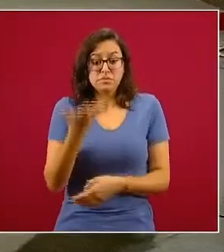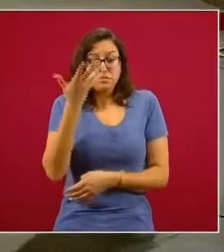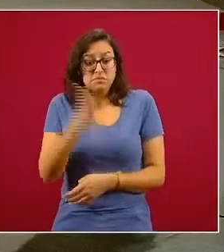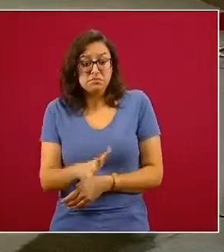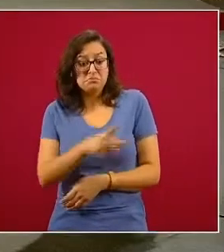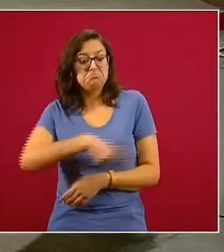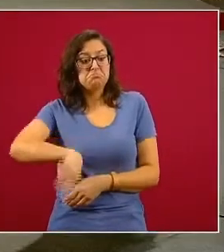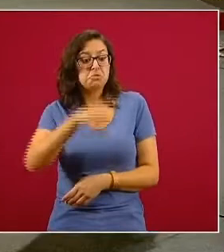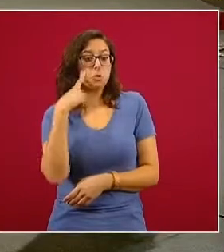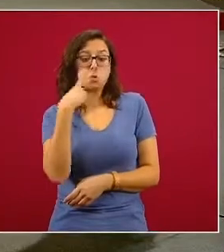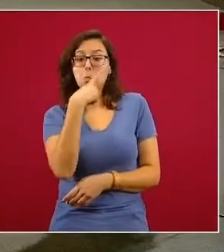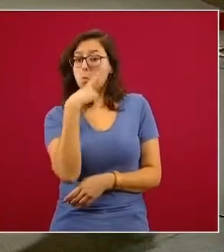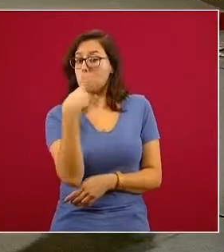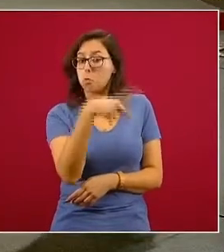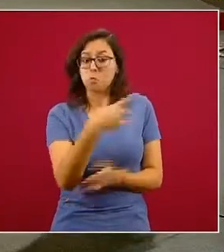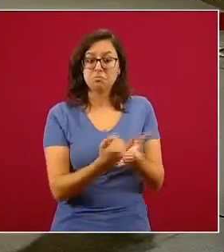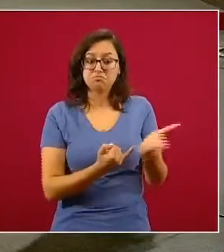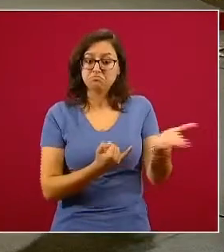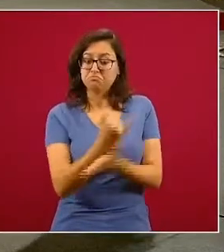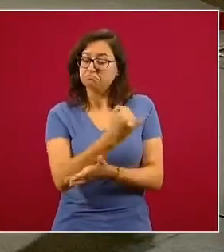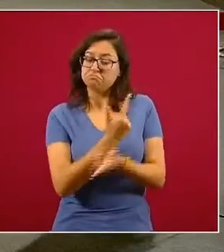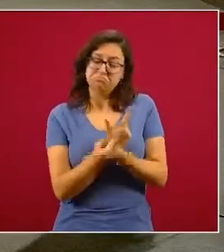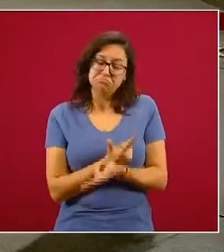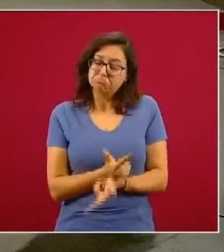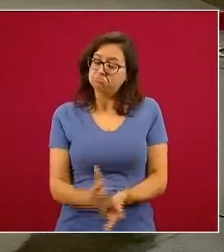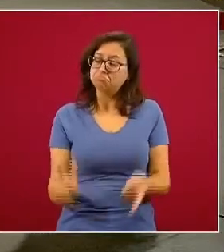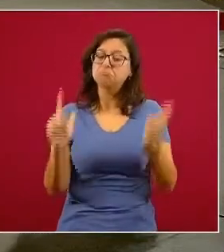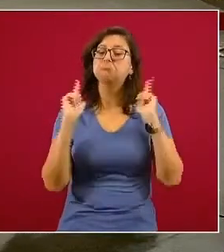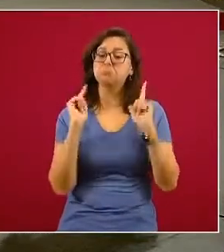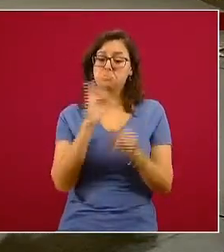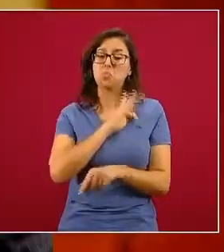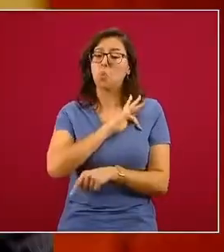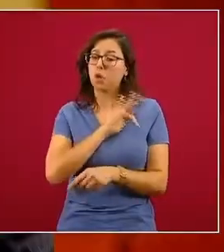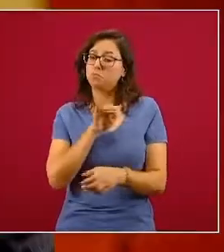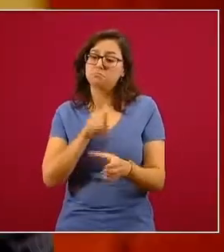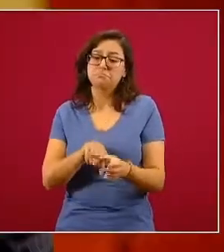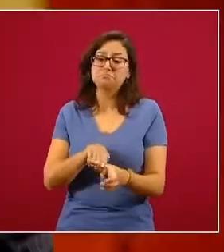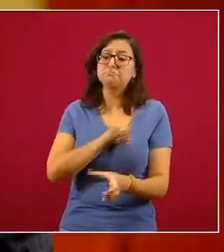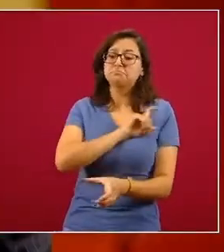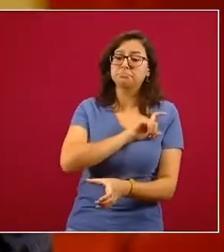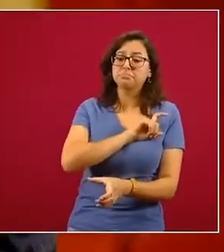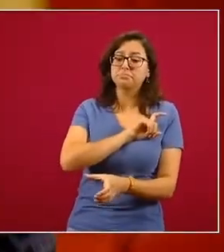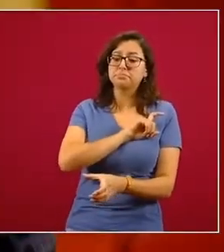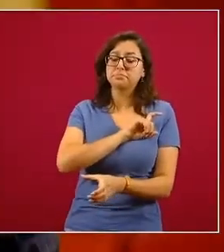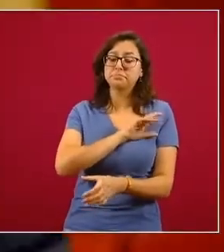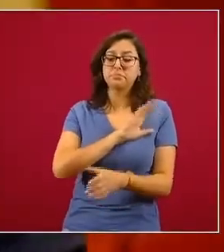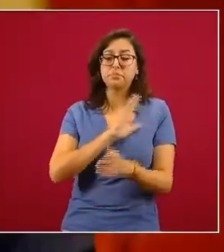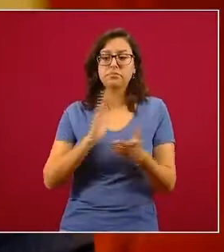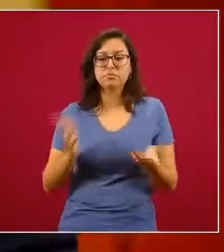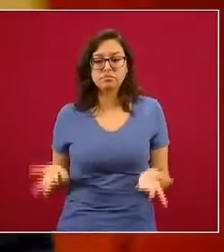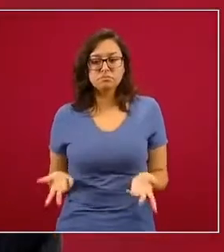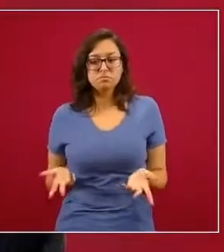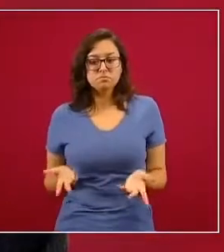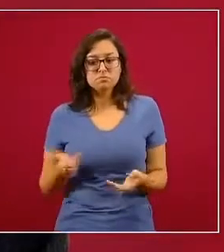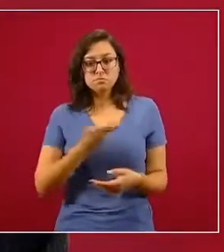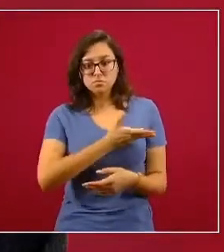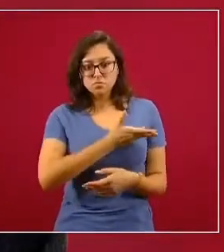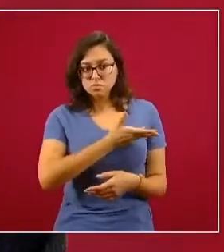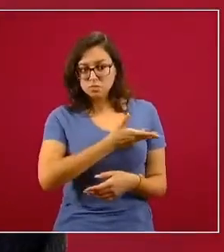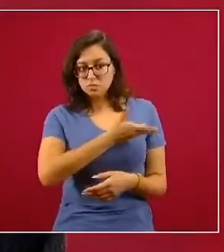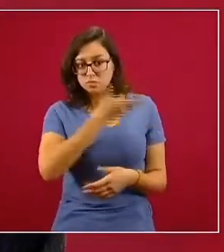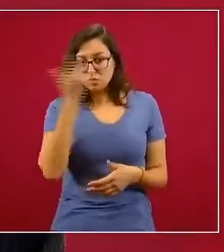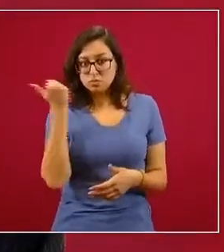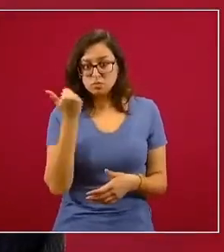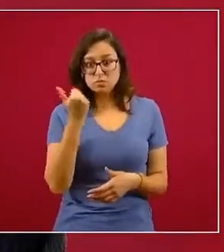una decisión que sin duda les corresponde como titulares del Poder Ejecutivo de sus estados. Desconozco si consultaron a la